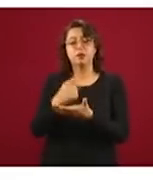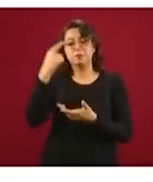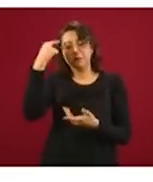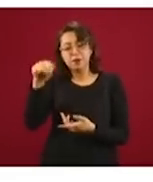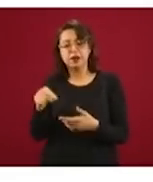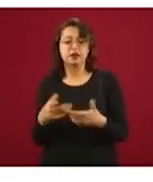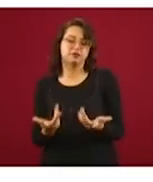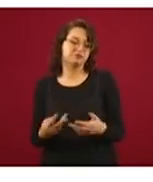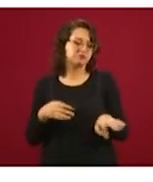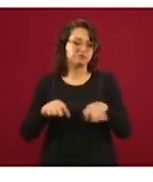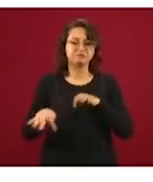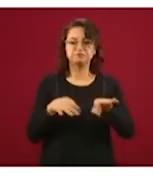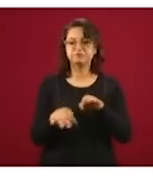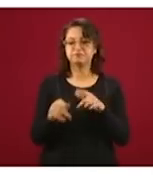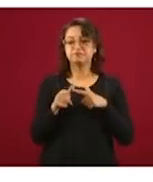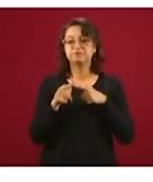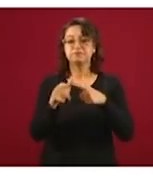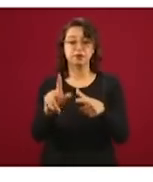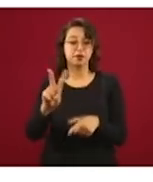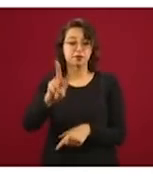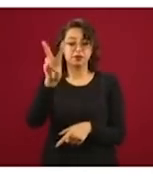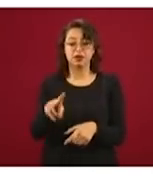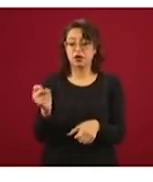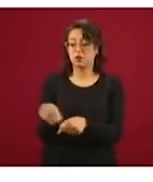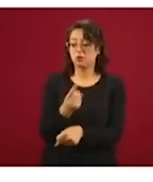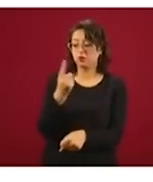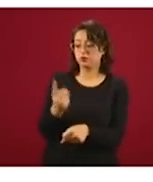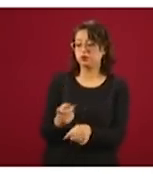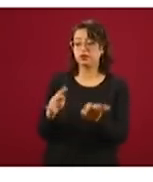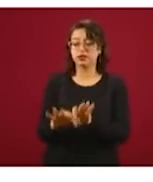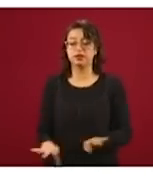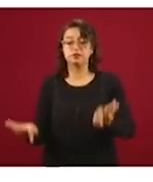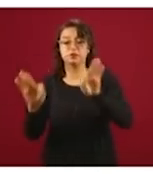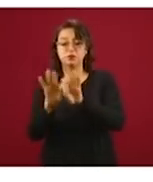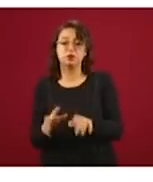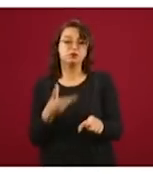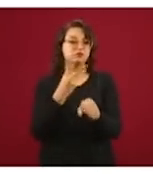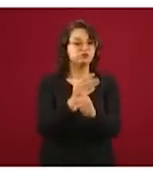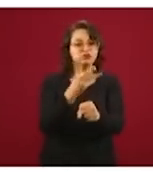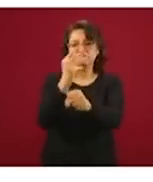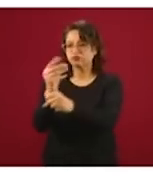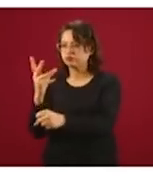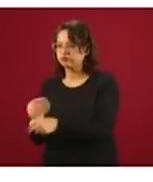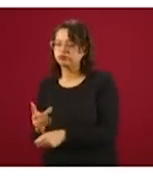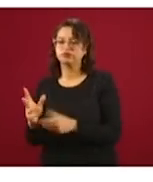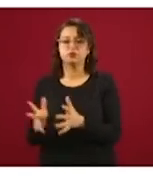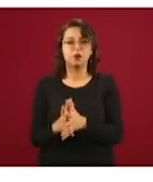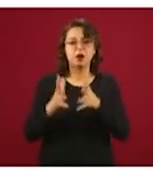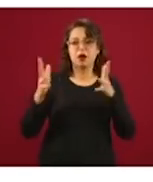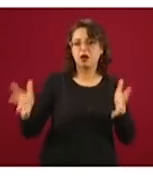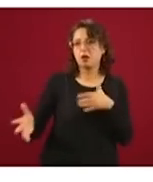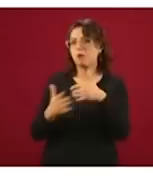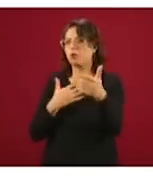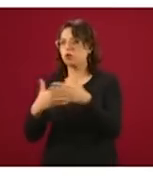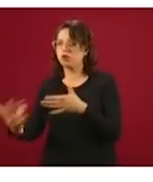Desde luego, había importantes oportunidades para remodelar la infraestructura, rehabilitarla o incluso ampliarla